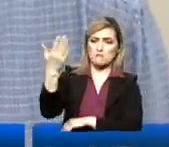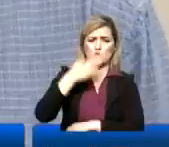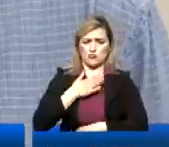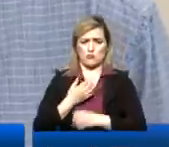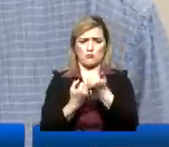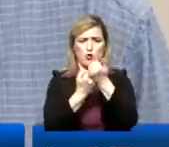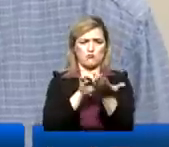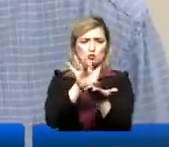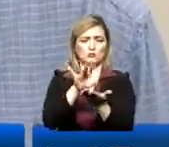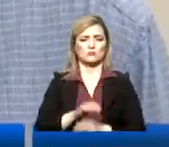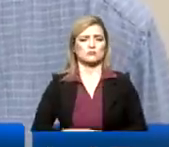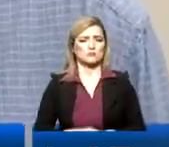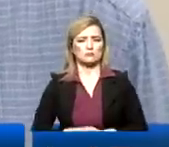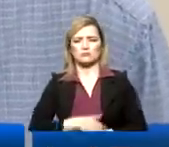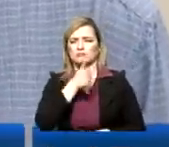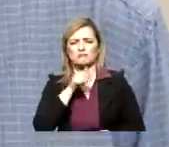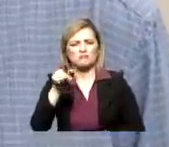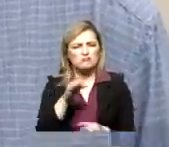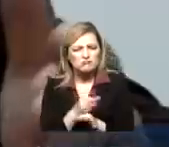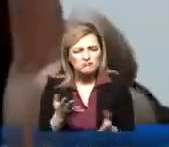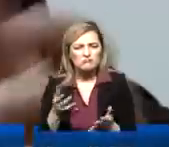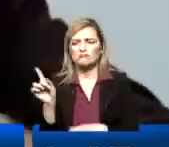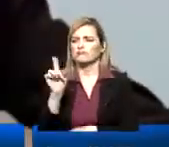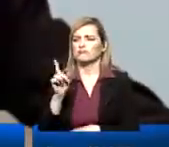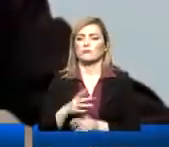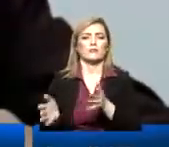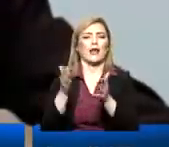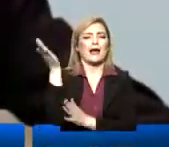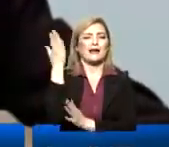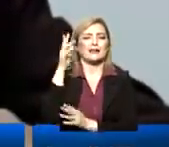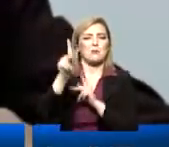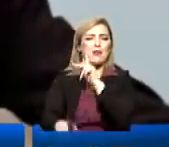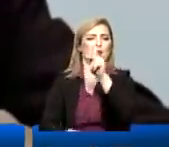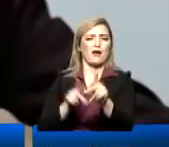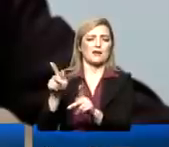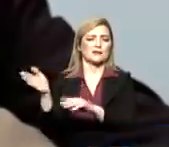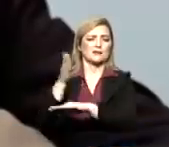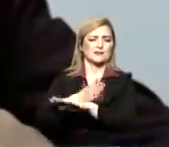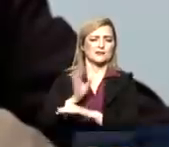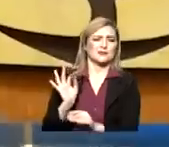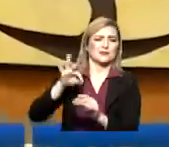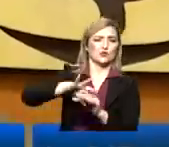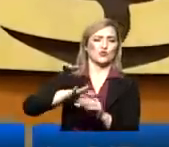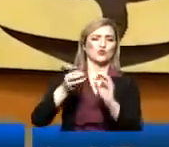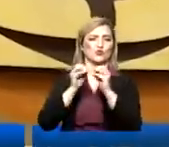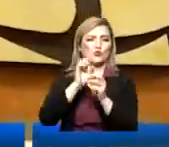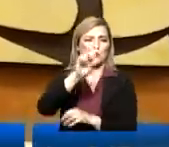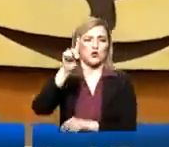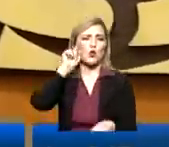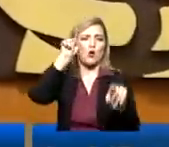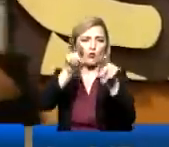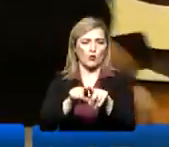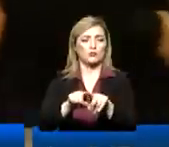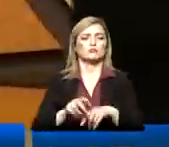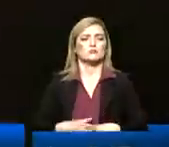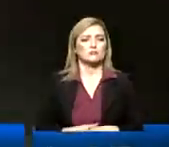puede tolerar un funcionario en esta circunstancia. El alcalde de Playas, Dani Mite, quien ganó las elecciones patrocinado por Creo, dijo estar de acuerdo con